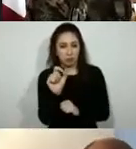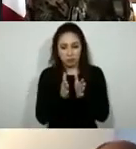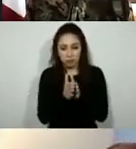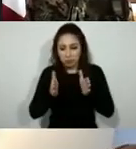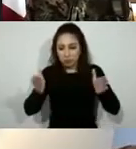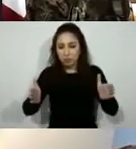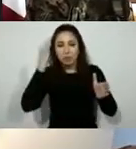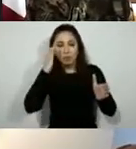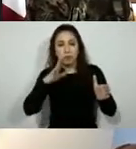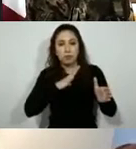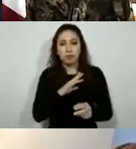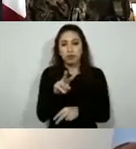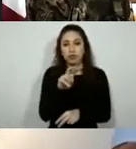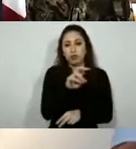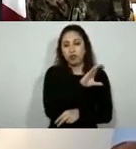realizado